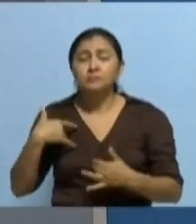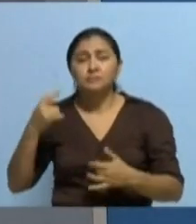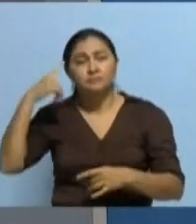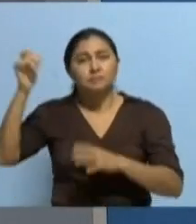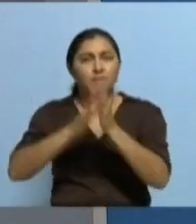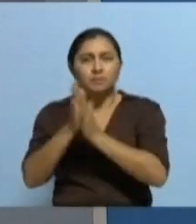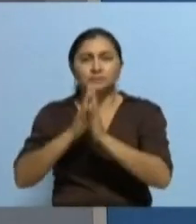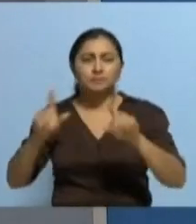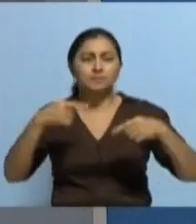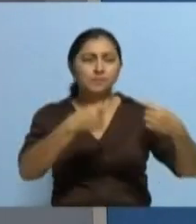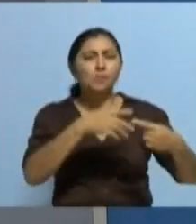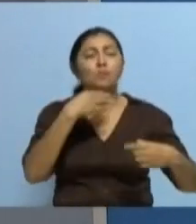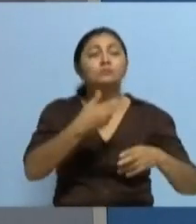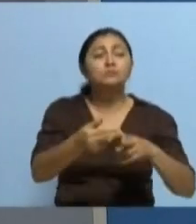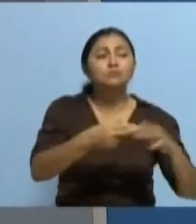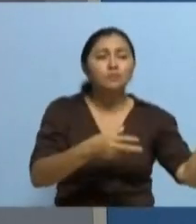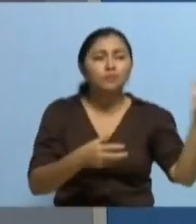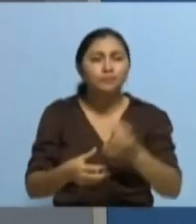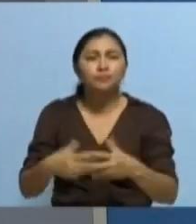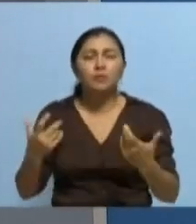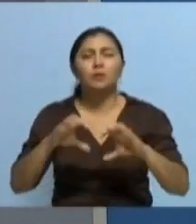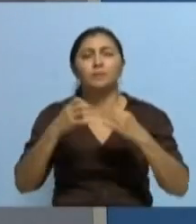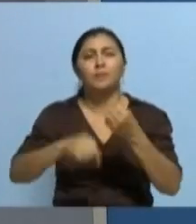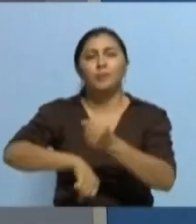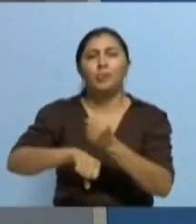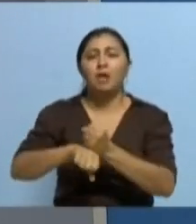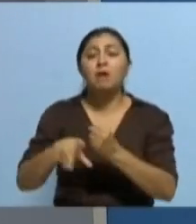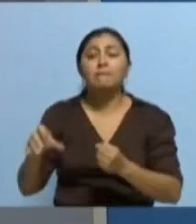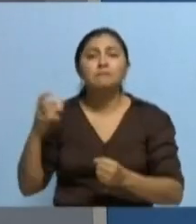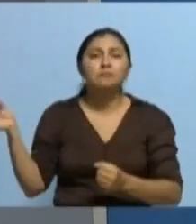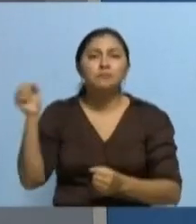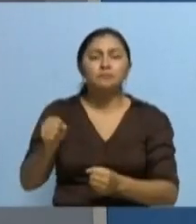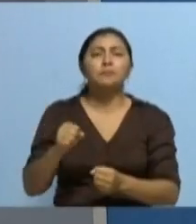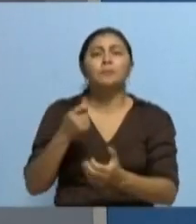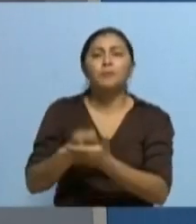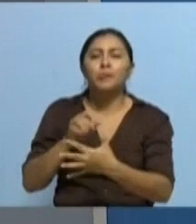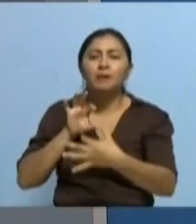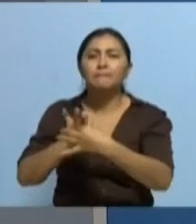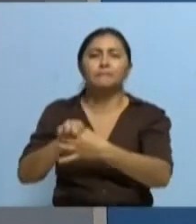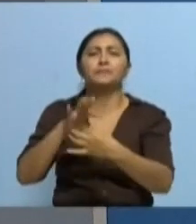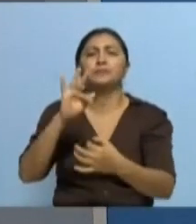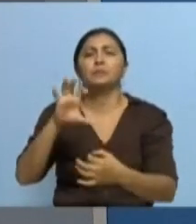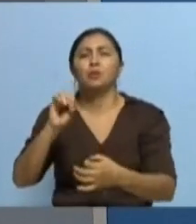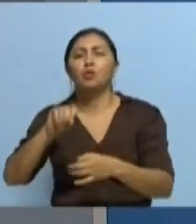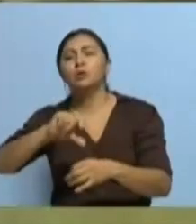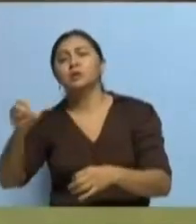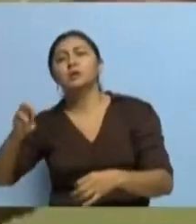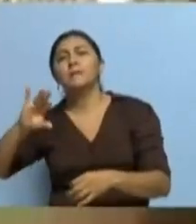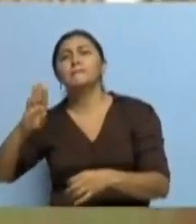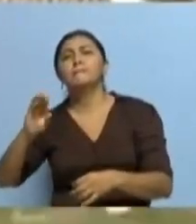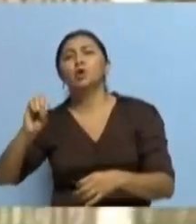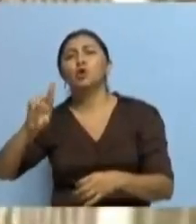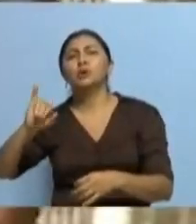Estadio Metropolitano. Quiere ser el socio ideal de Teófilo Gutiérrez y Miguel Ángel Borja.